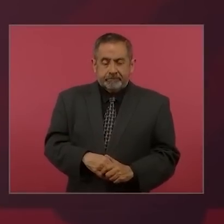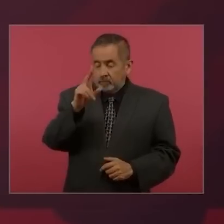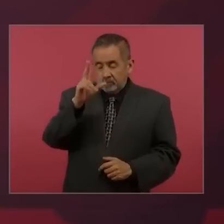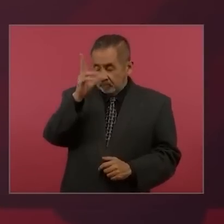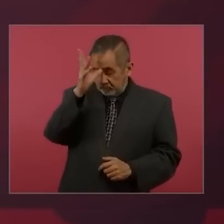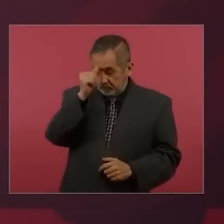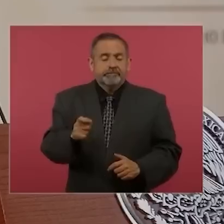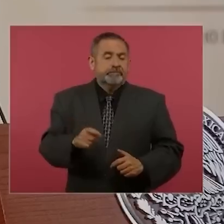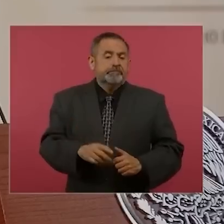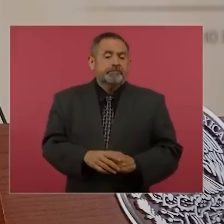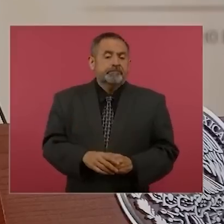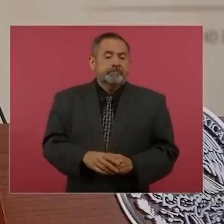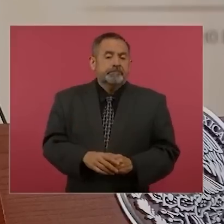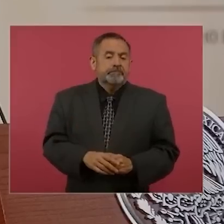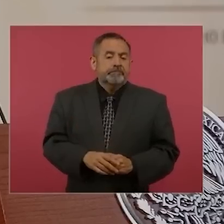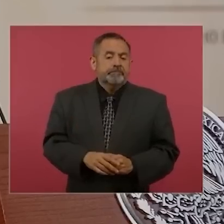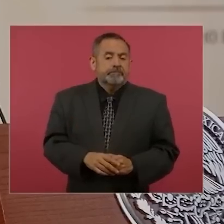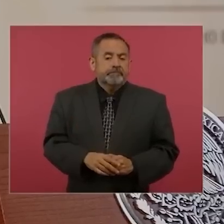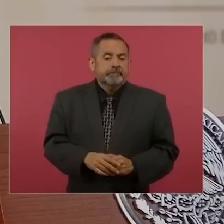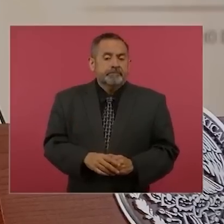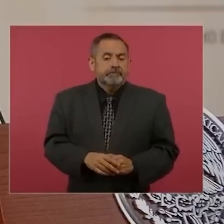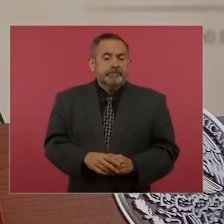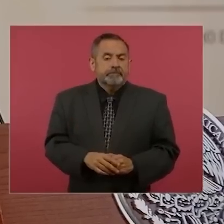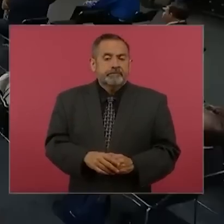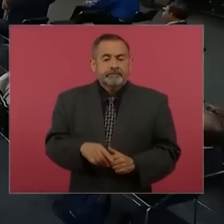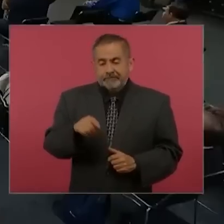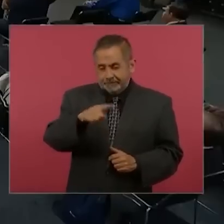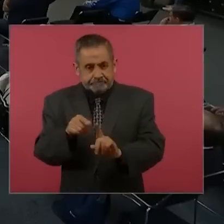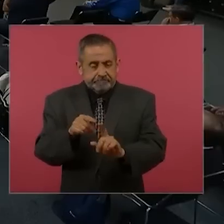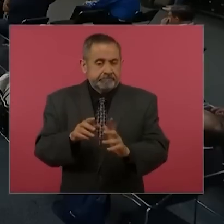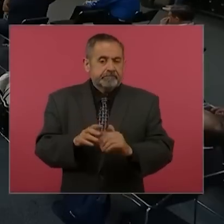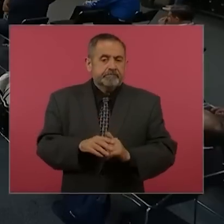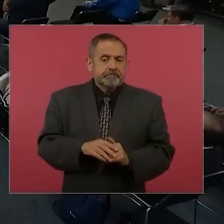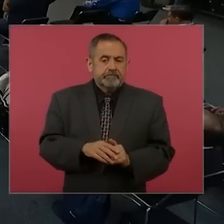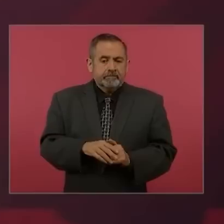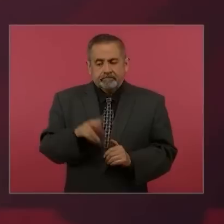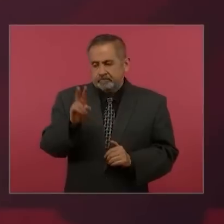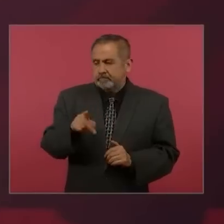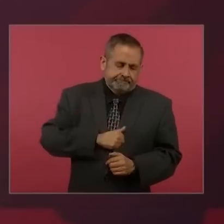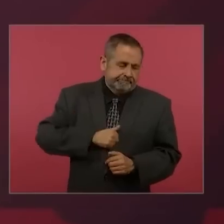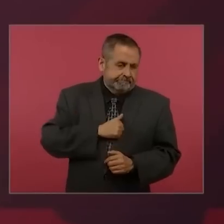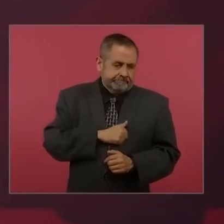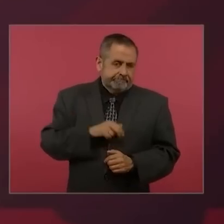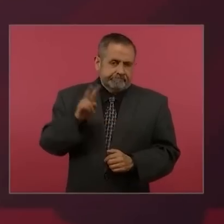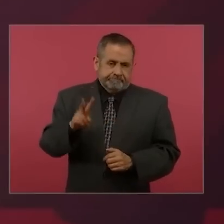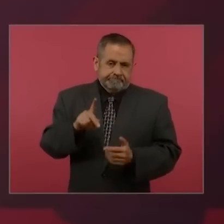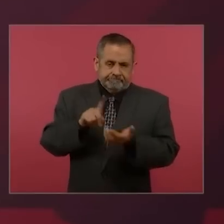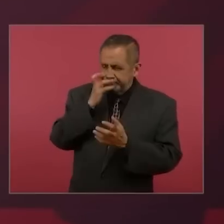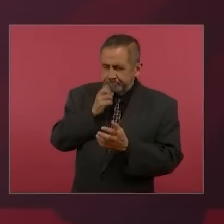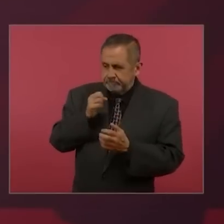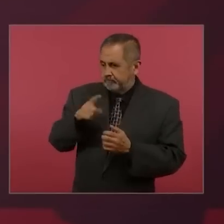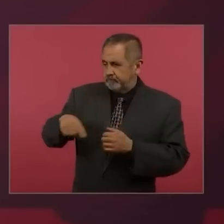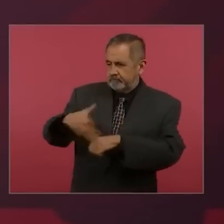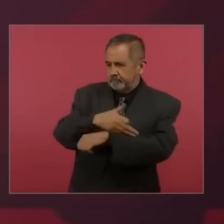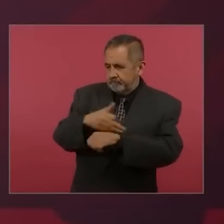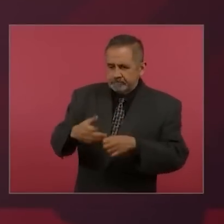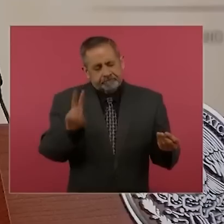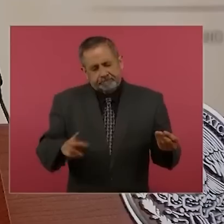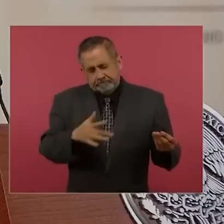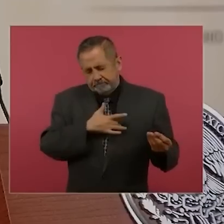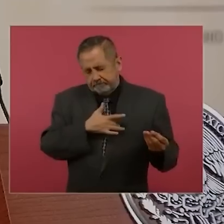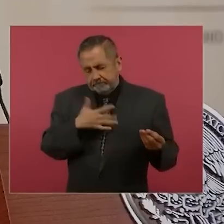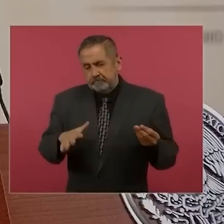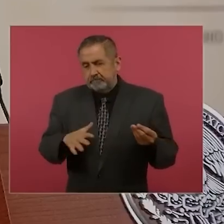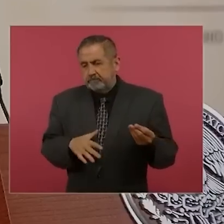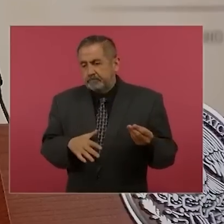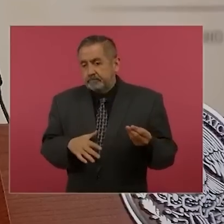permitimos es que se utilicen estos casos tan lamentables, tristes, dolorosos,